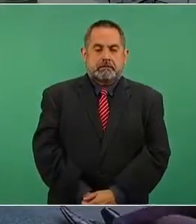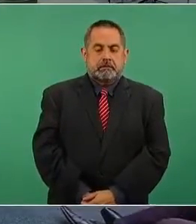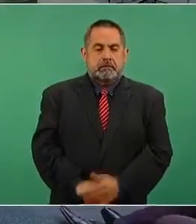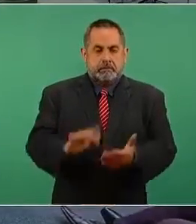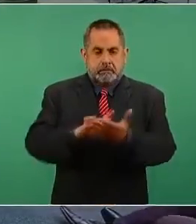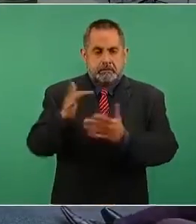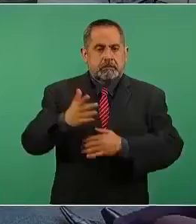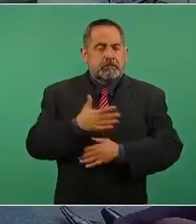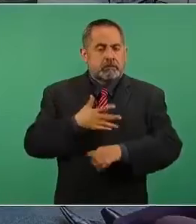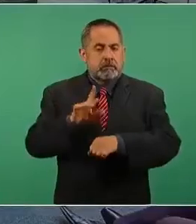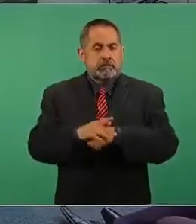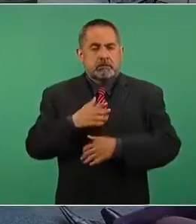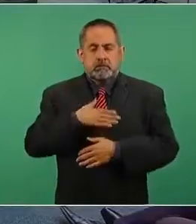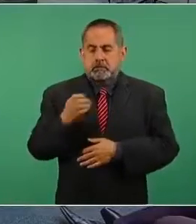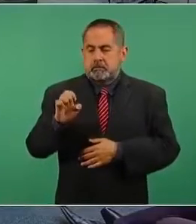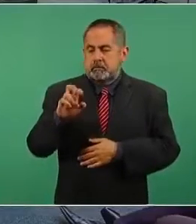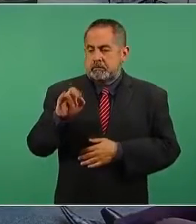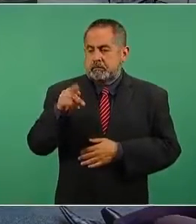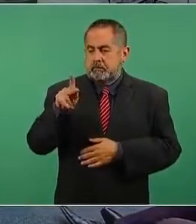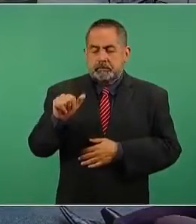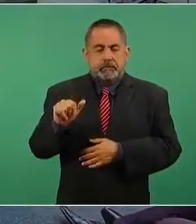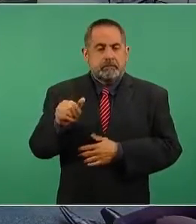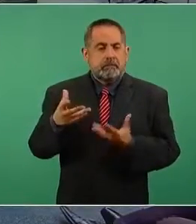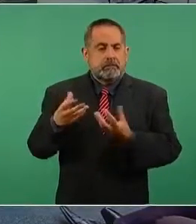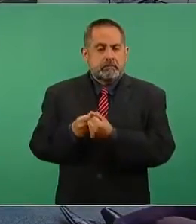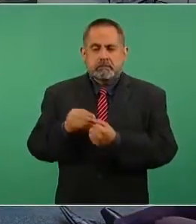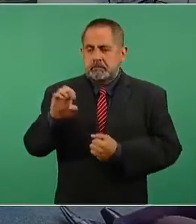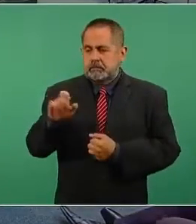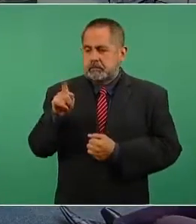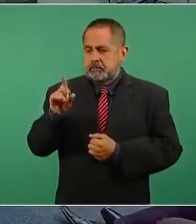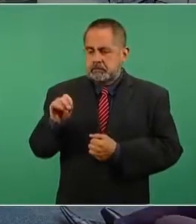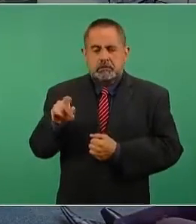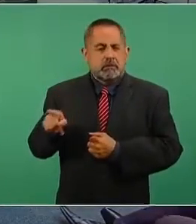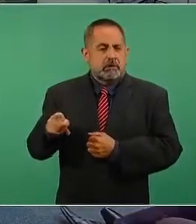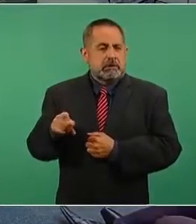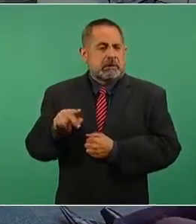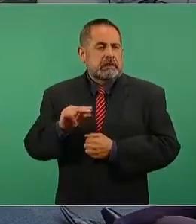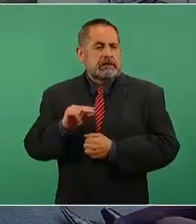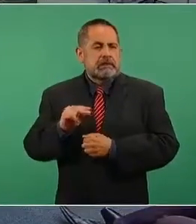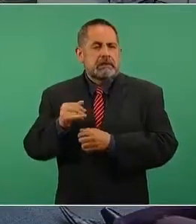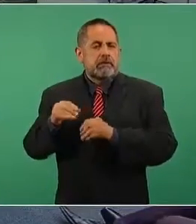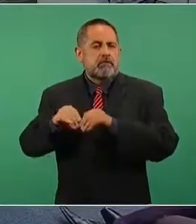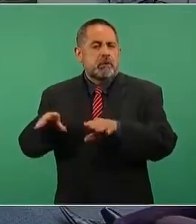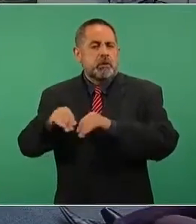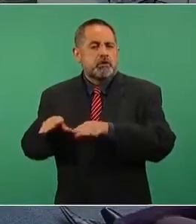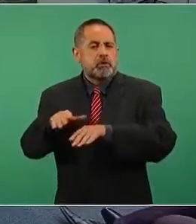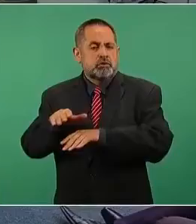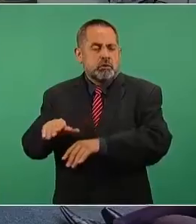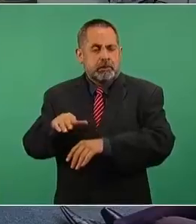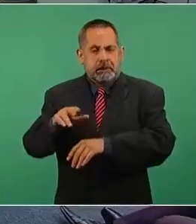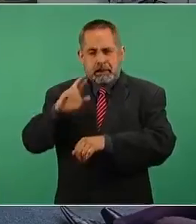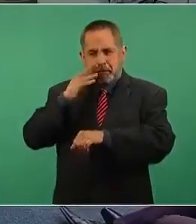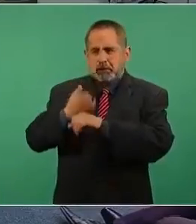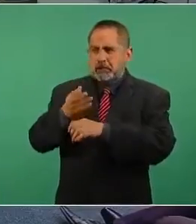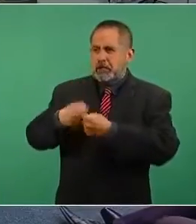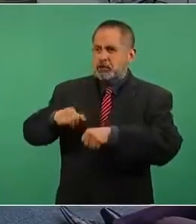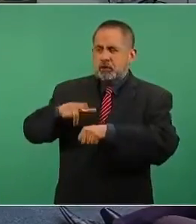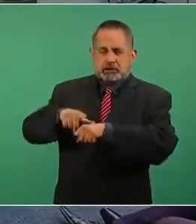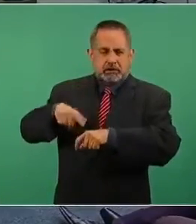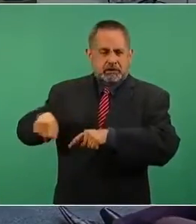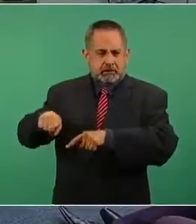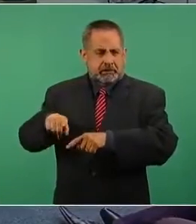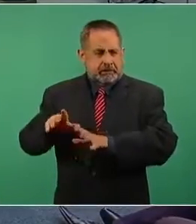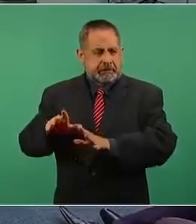Muchas gracias. Buenos días, soy Erika Barón de Expo, que es un medio especializado justo en responsabilidad social